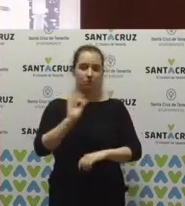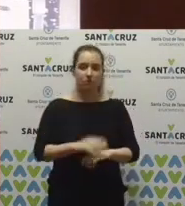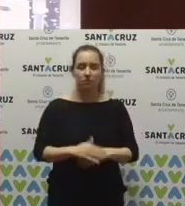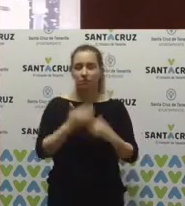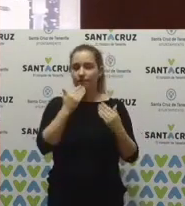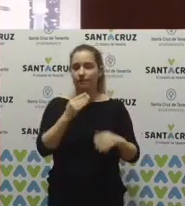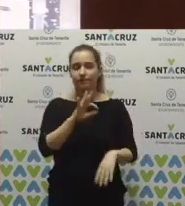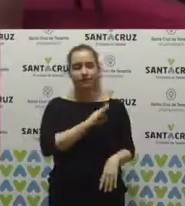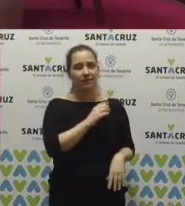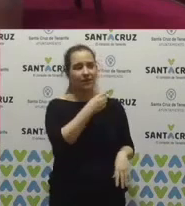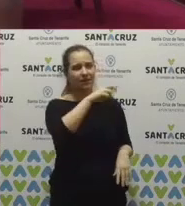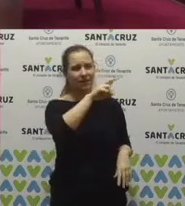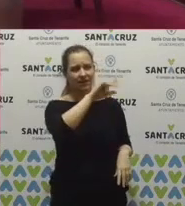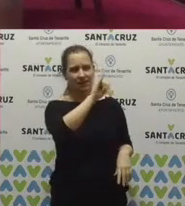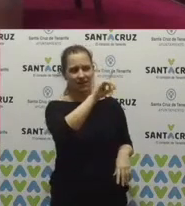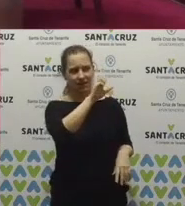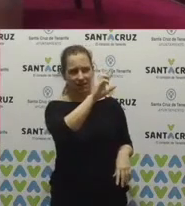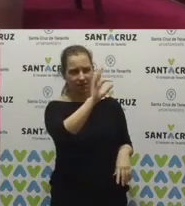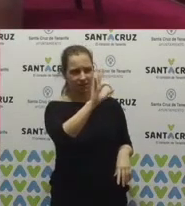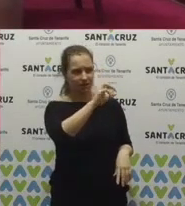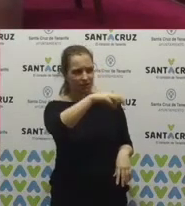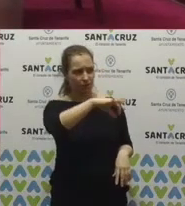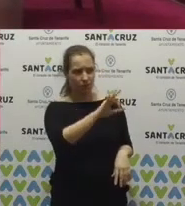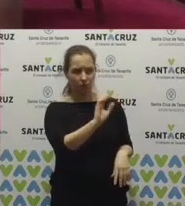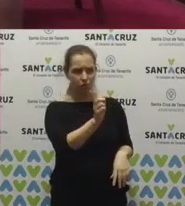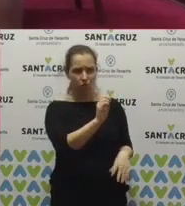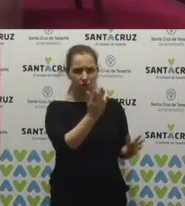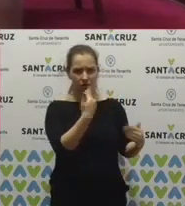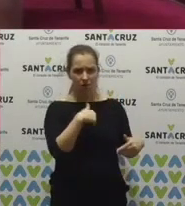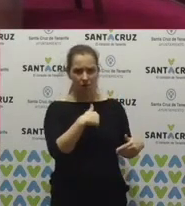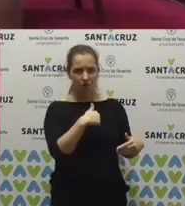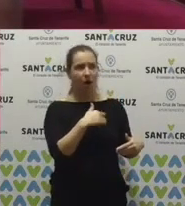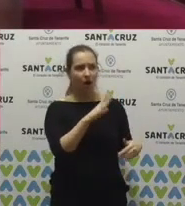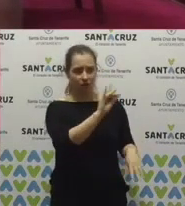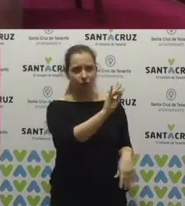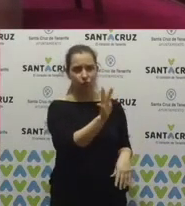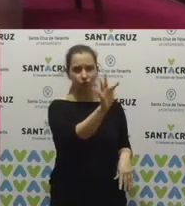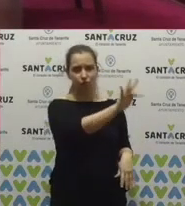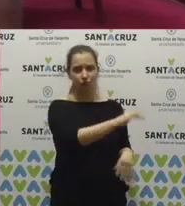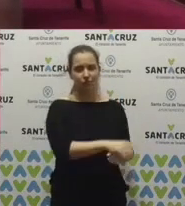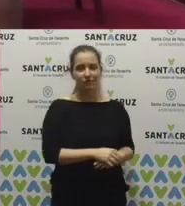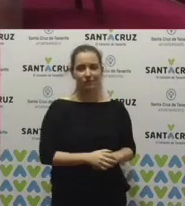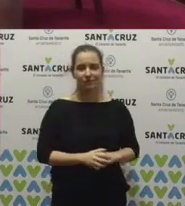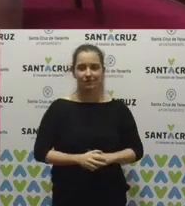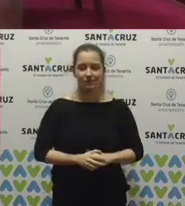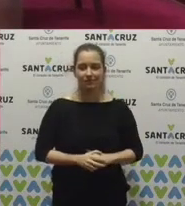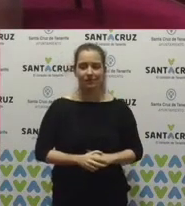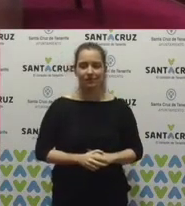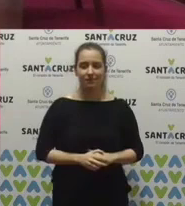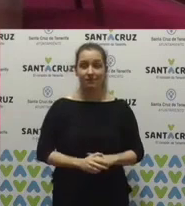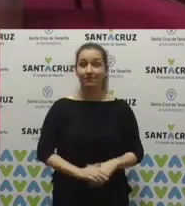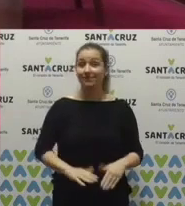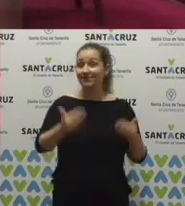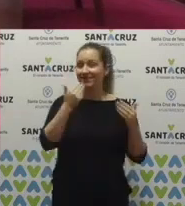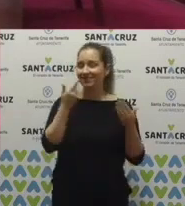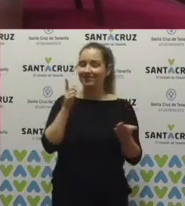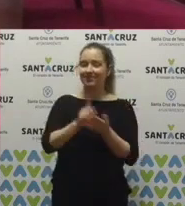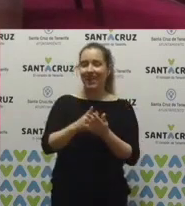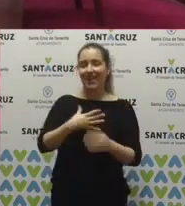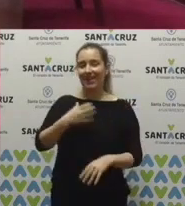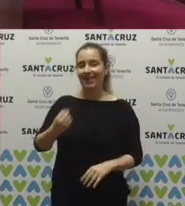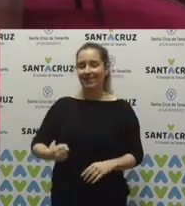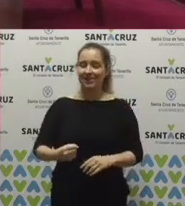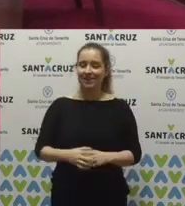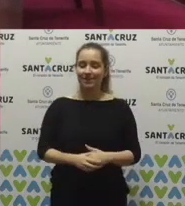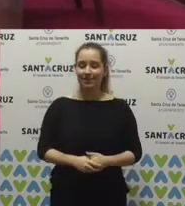a usted ya si ustedes sí gracias de nuevo alcaldesa